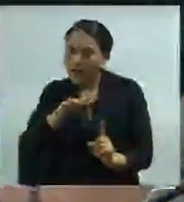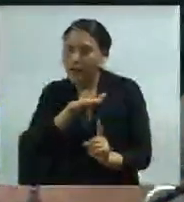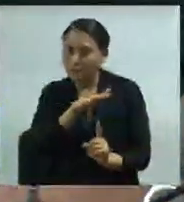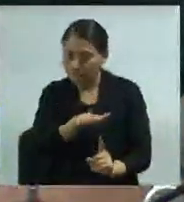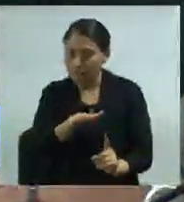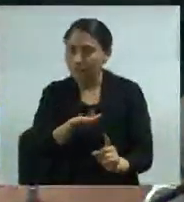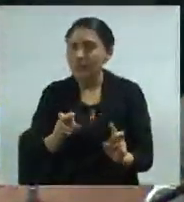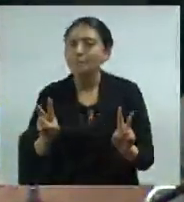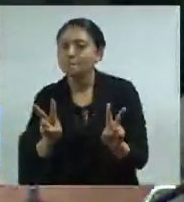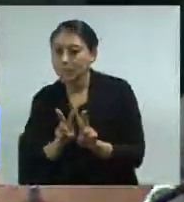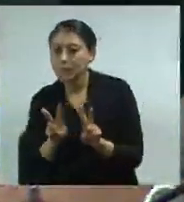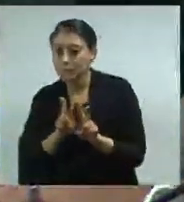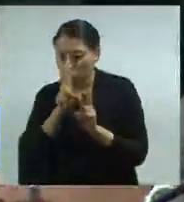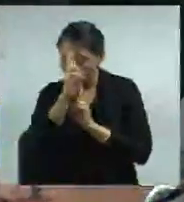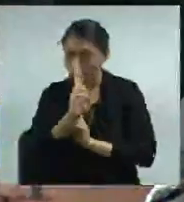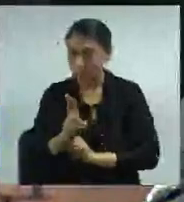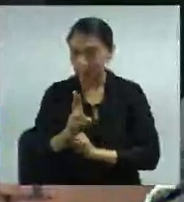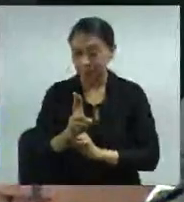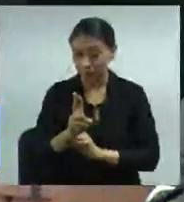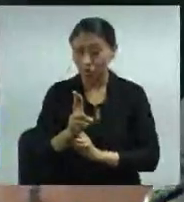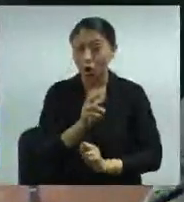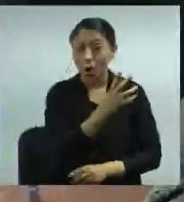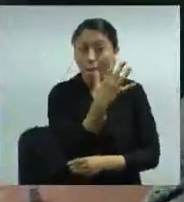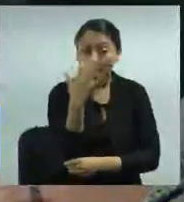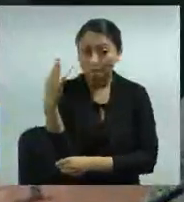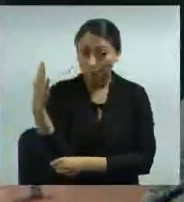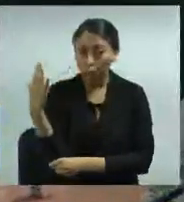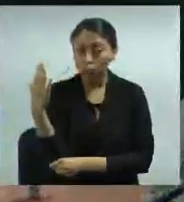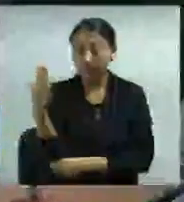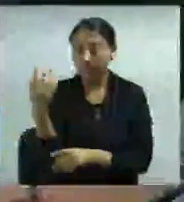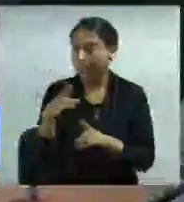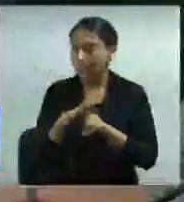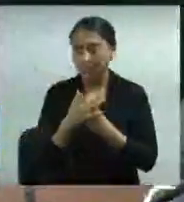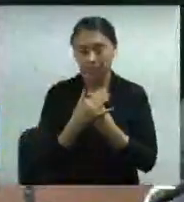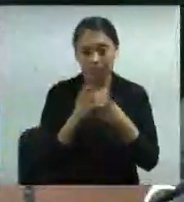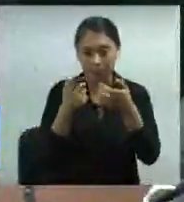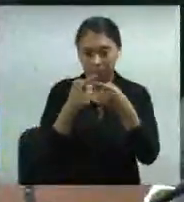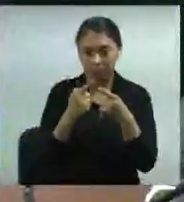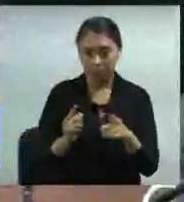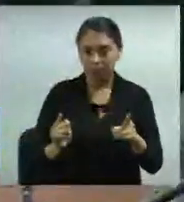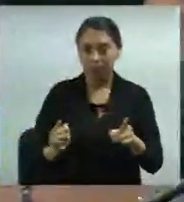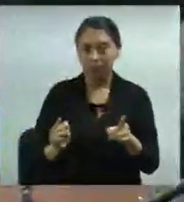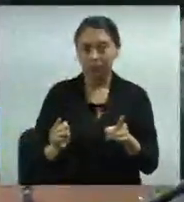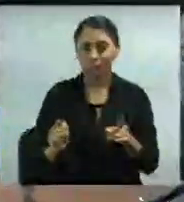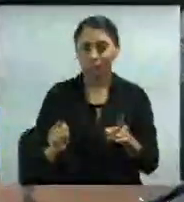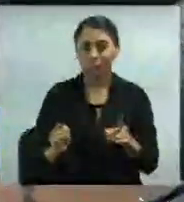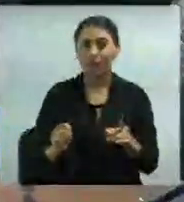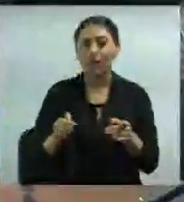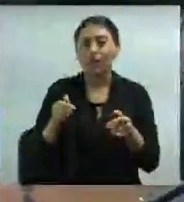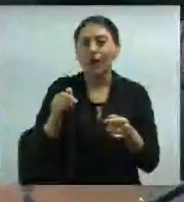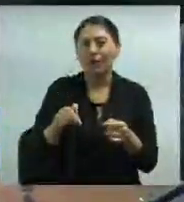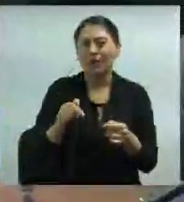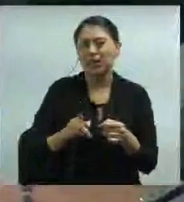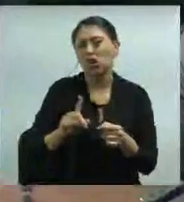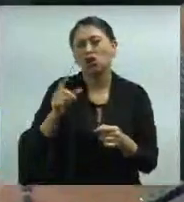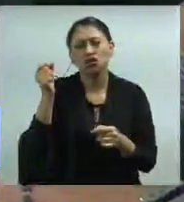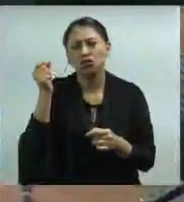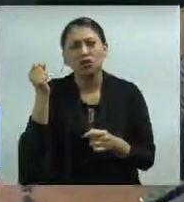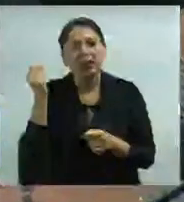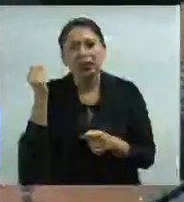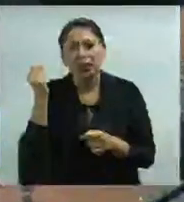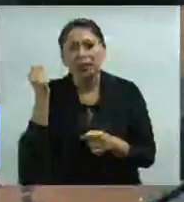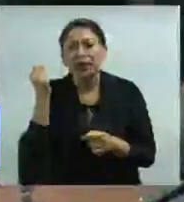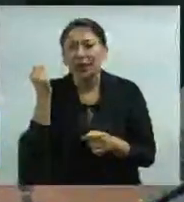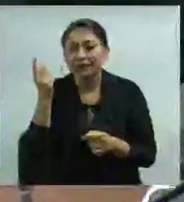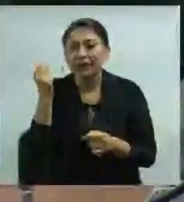con el bosque. Si tuviéramos bosques, la situación fuera diferente. Entonces, aquí no quiere ciencia entender qué es lo que está pasando, pues.